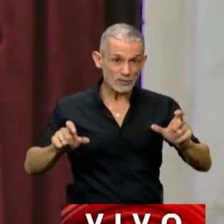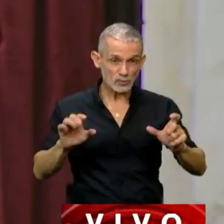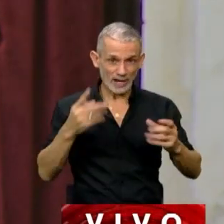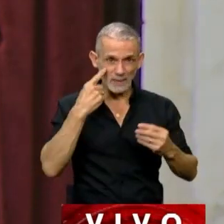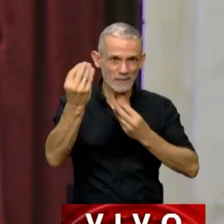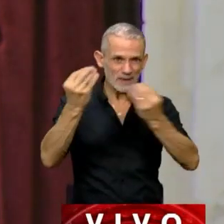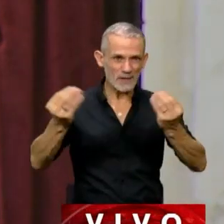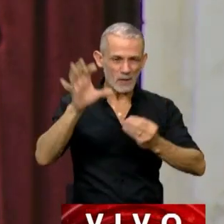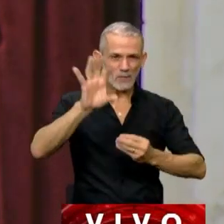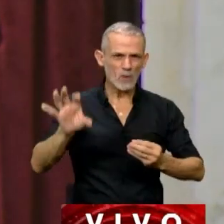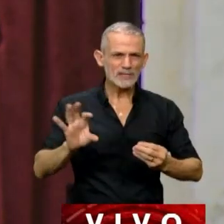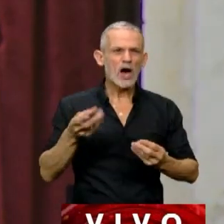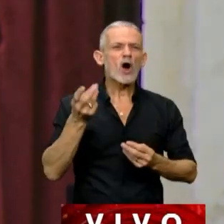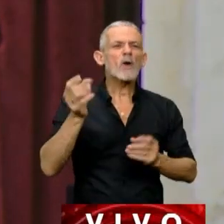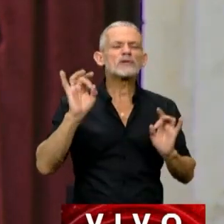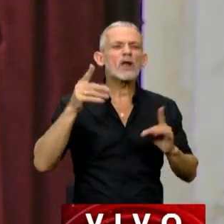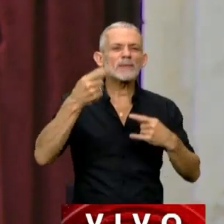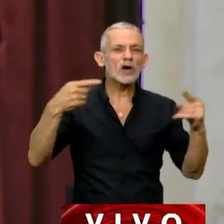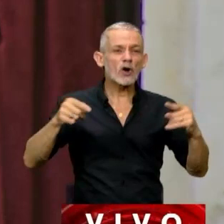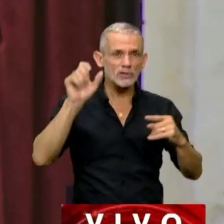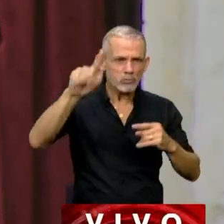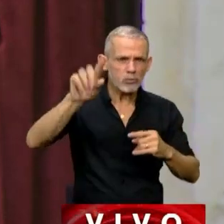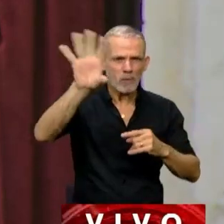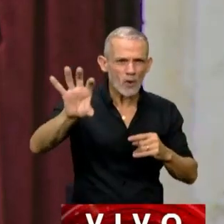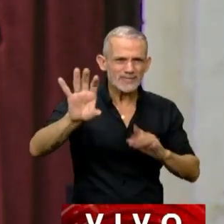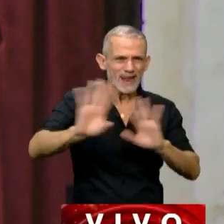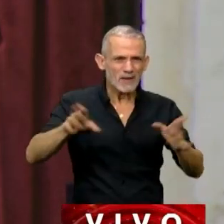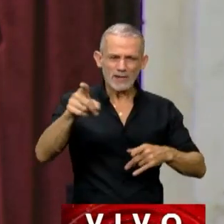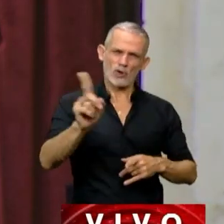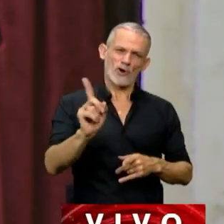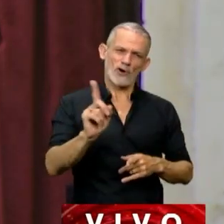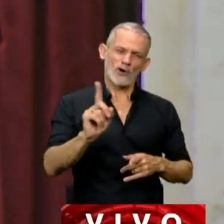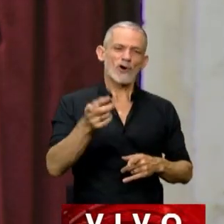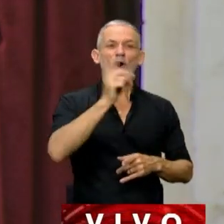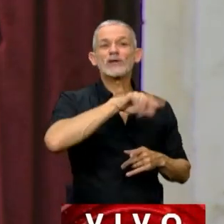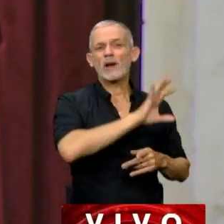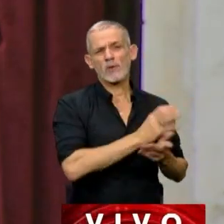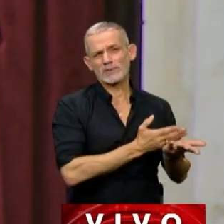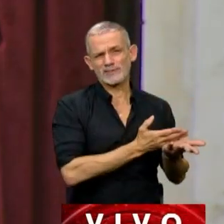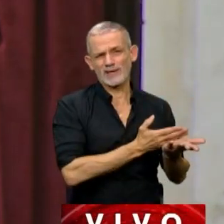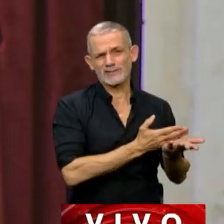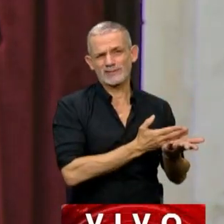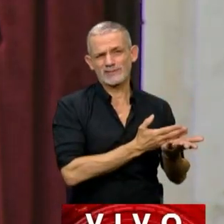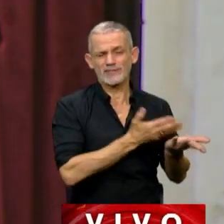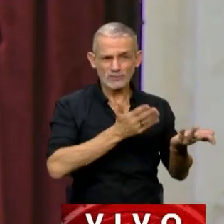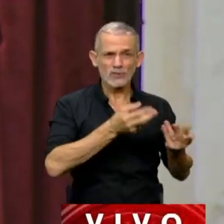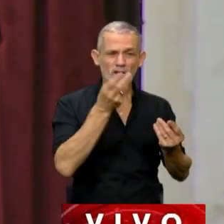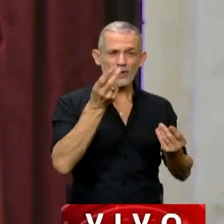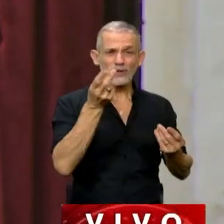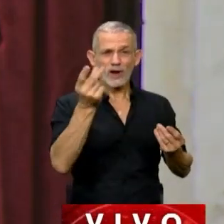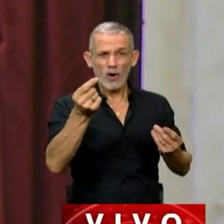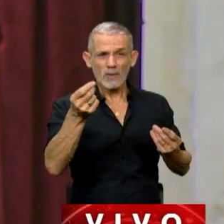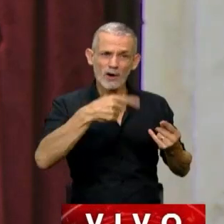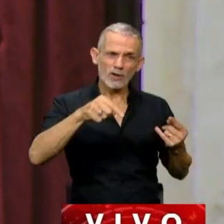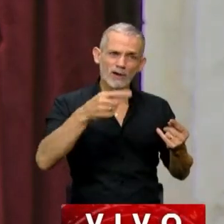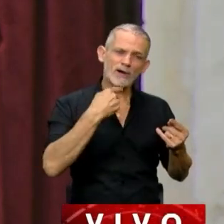viven en esa provincia no compran solo productos de esa localidad, sino que compran productos de otros lugares, o sea,